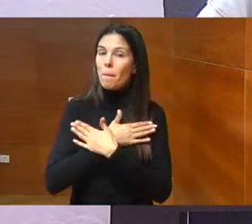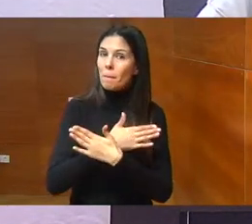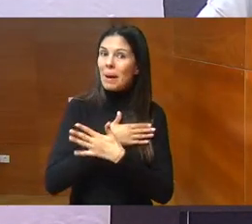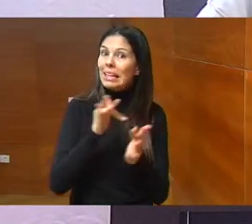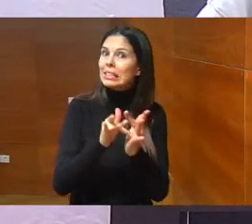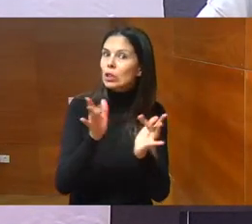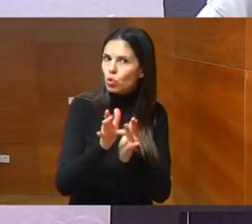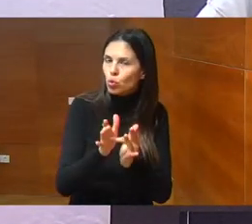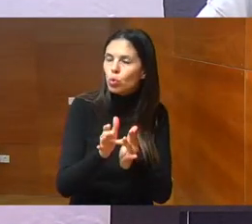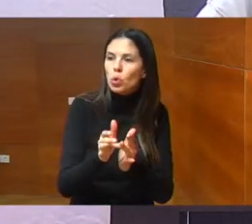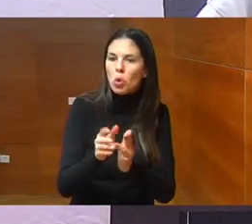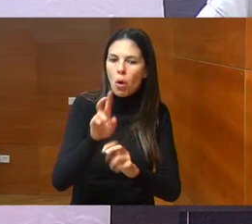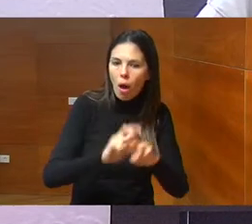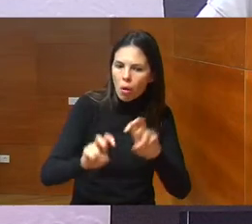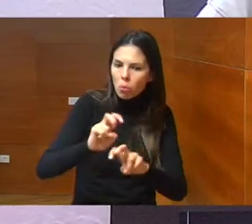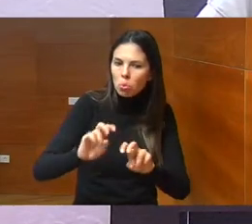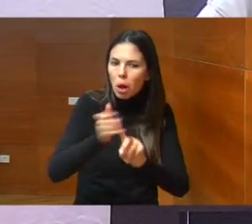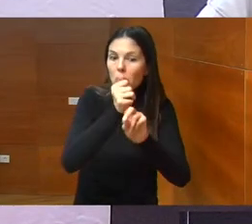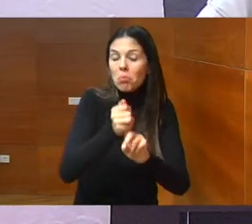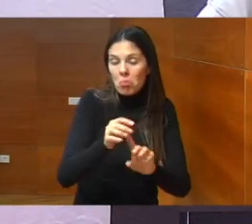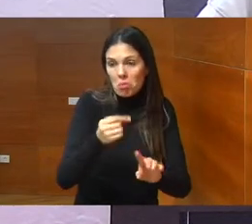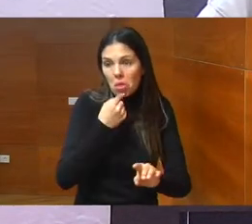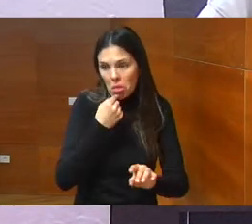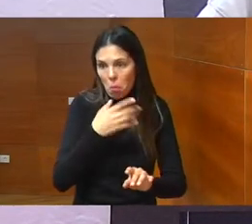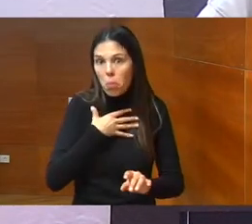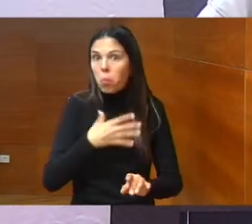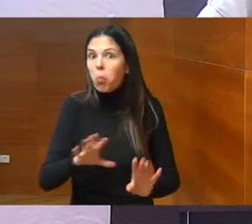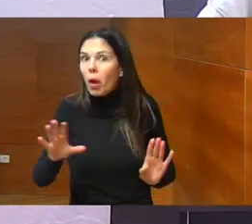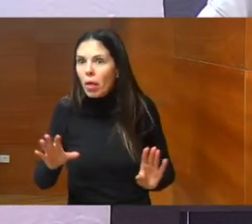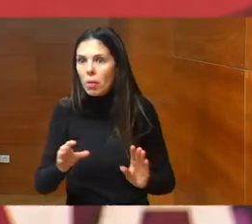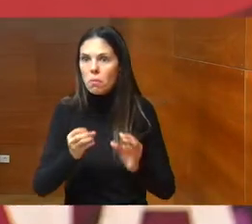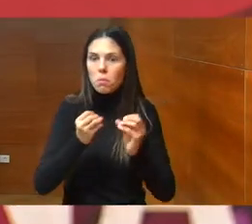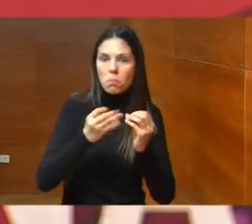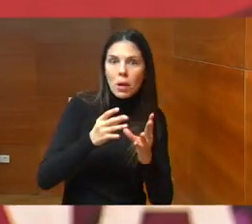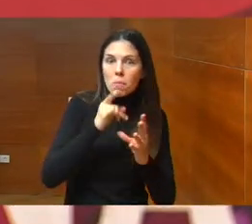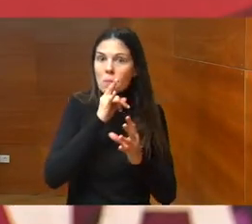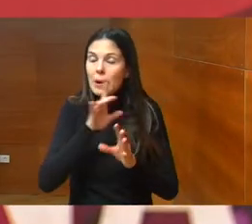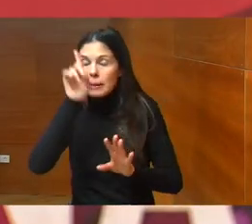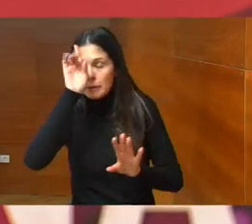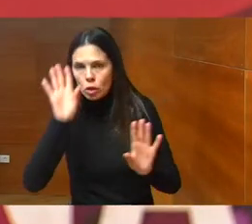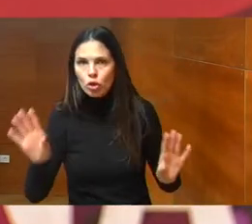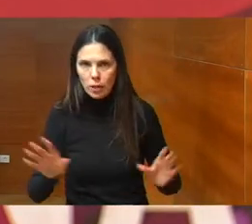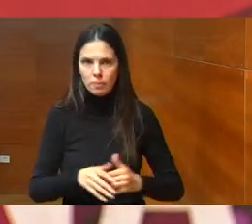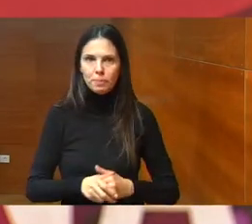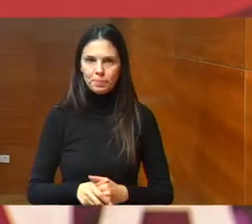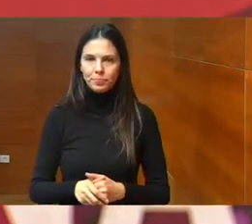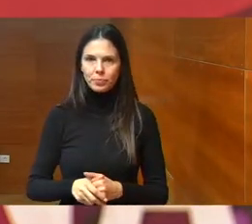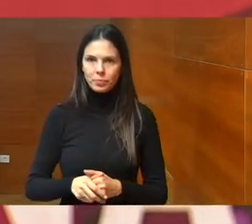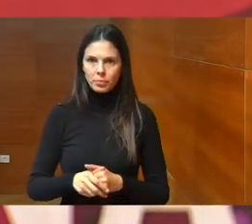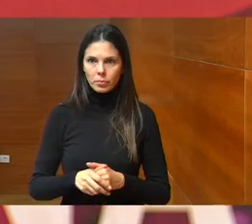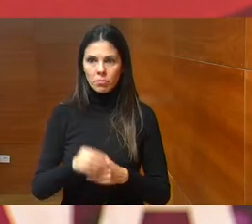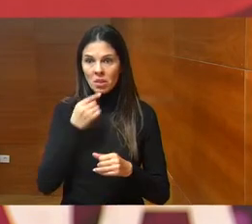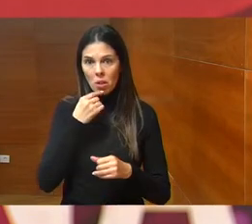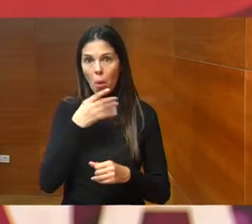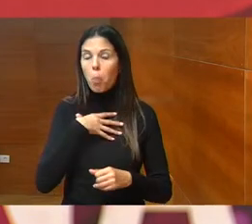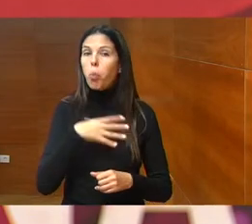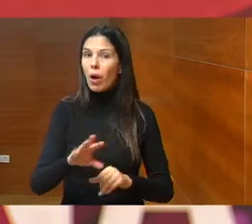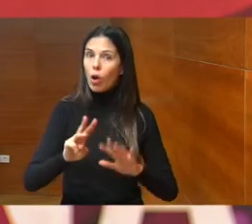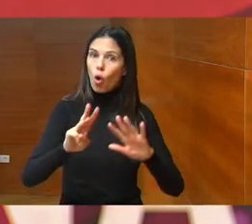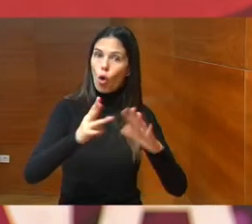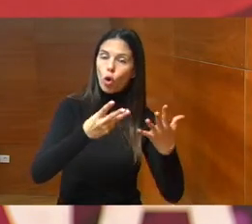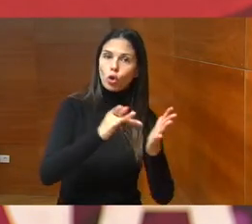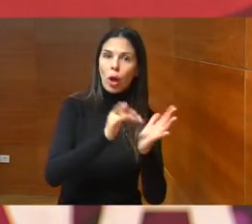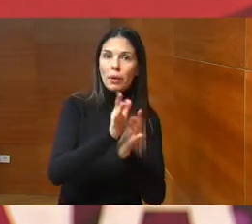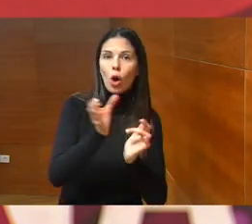asuas se puede considerar nonquita nipón casi ha sido hoy 2 de abril o